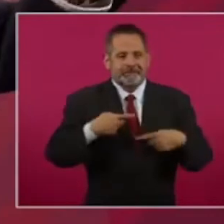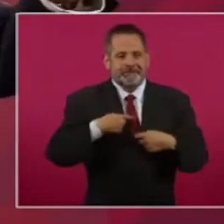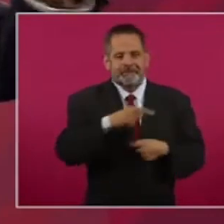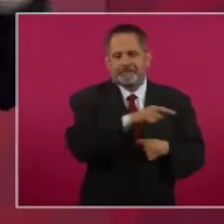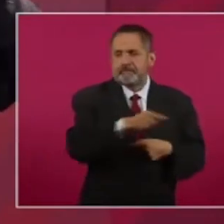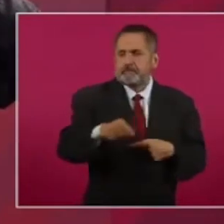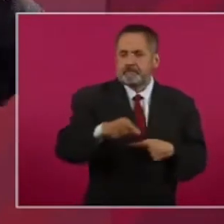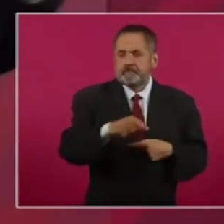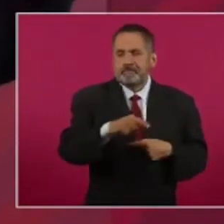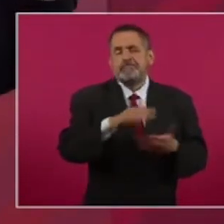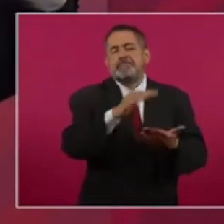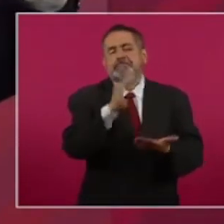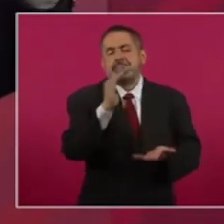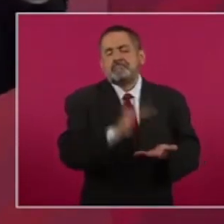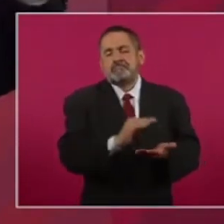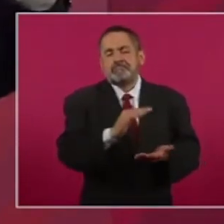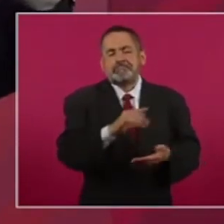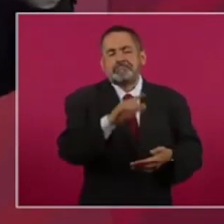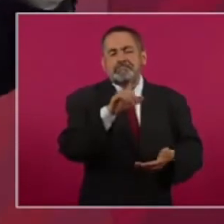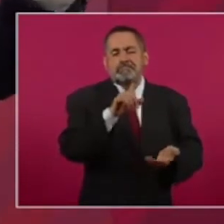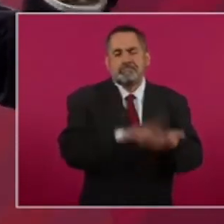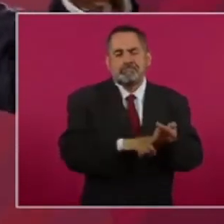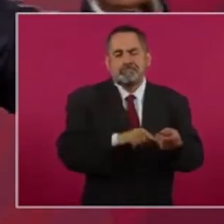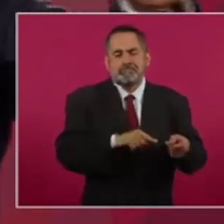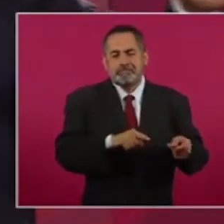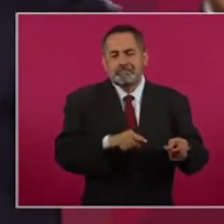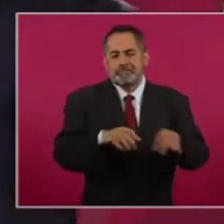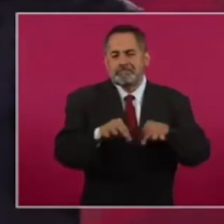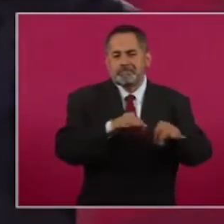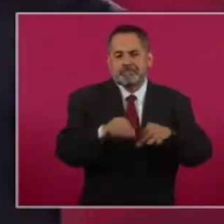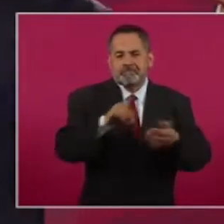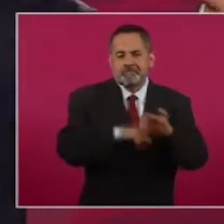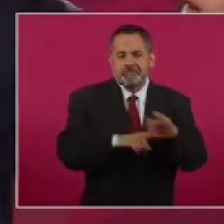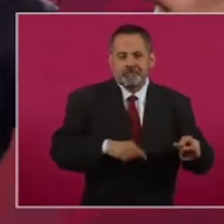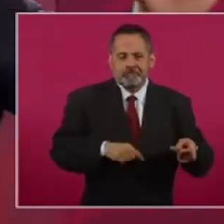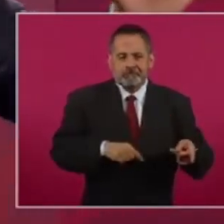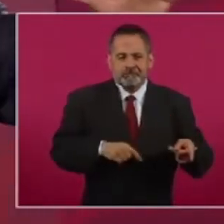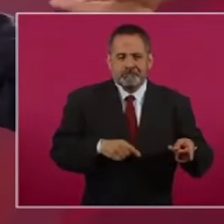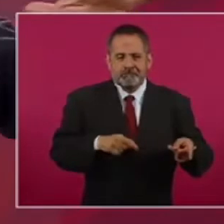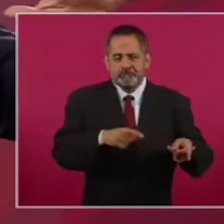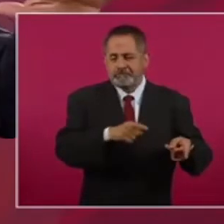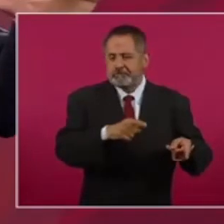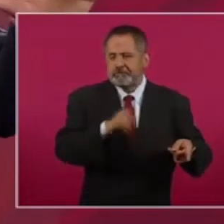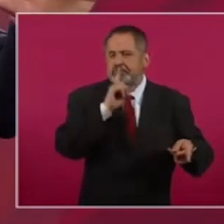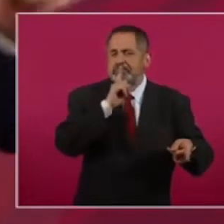Echándole la culpa a los que antes se les conocía como mordelones, ¿no?